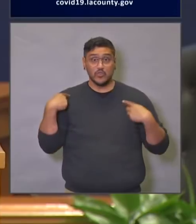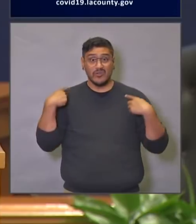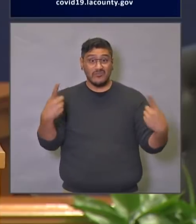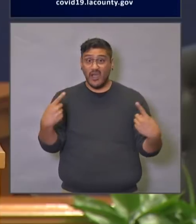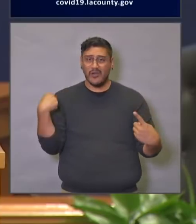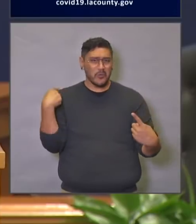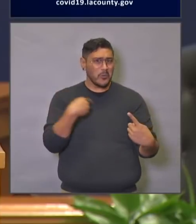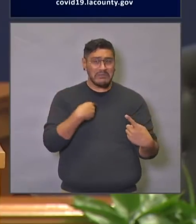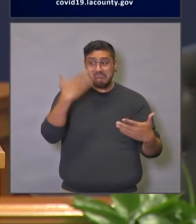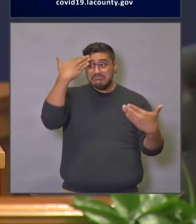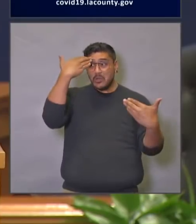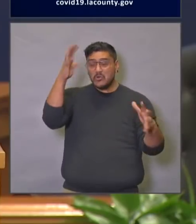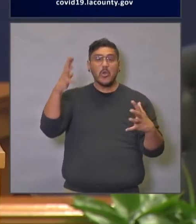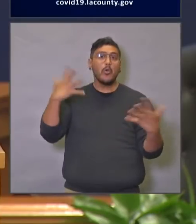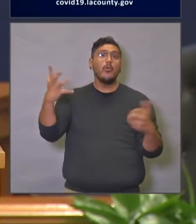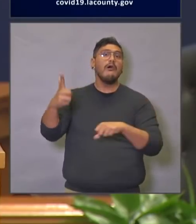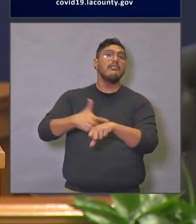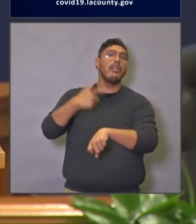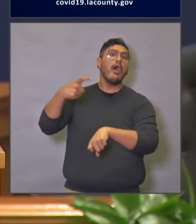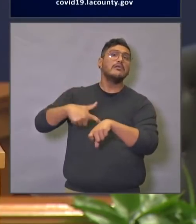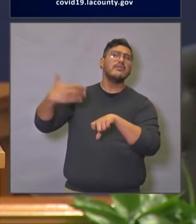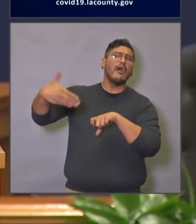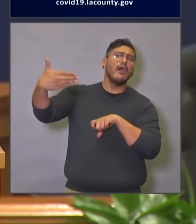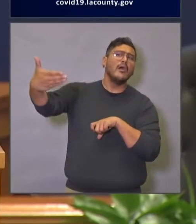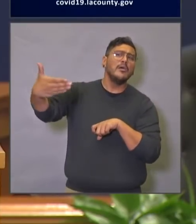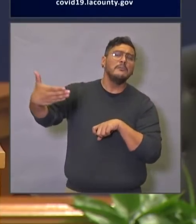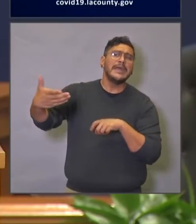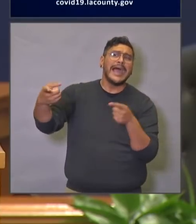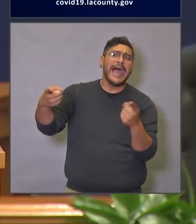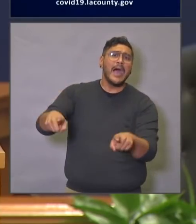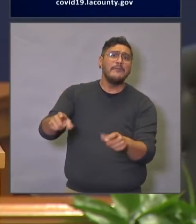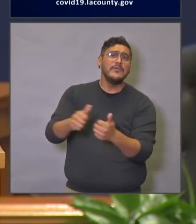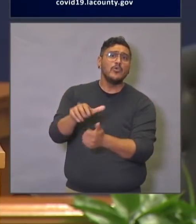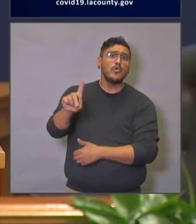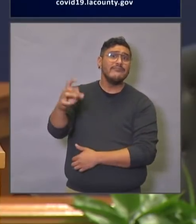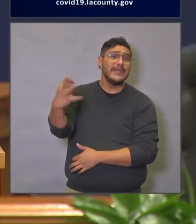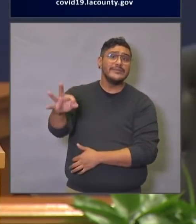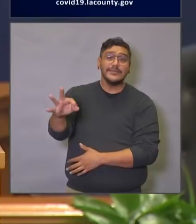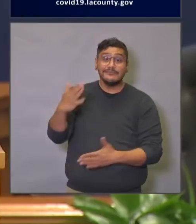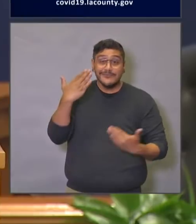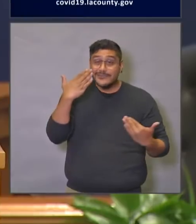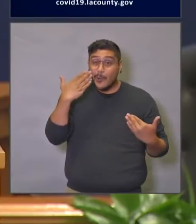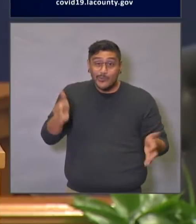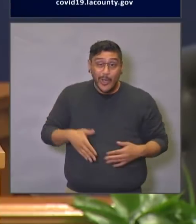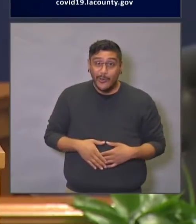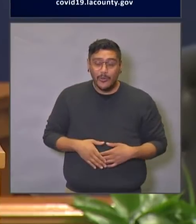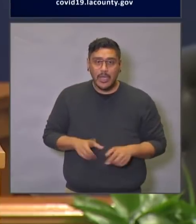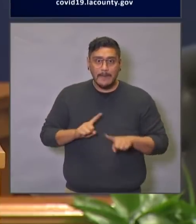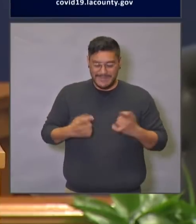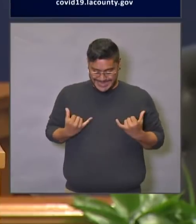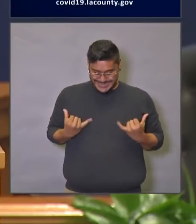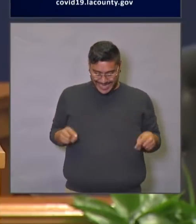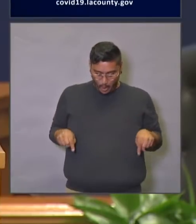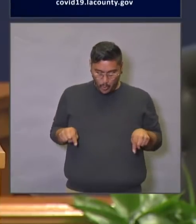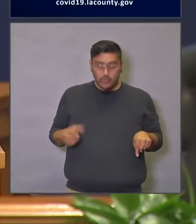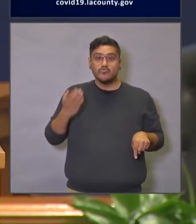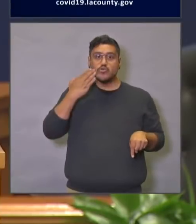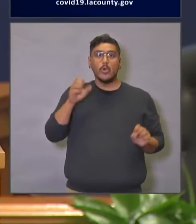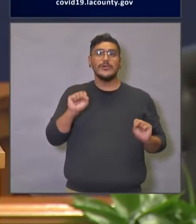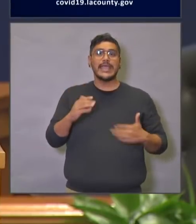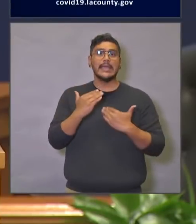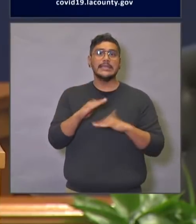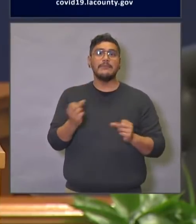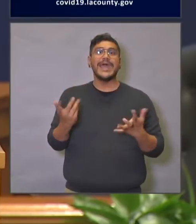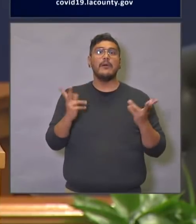COVID-19. Lo que sí sabemos es que tenemos la capacidad de limitar el número de personas que infectan de